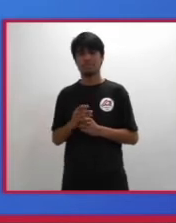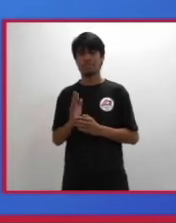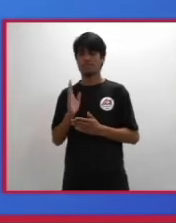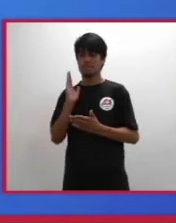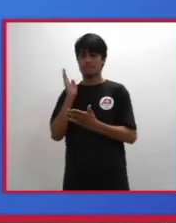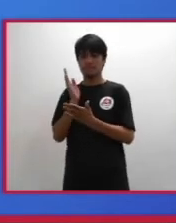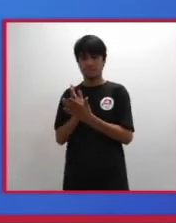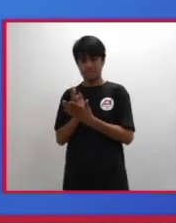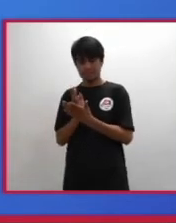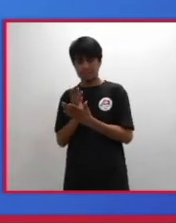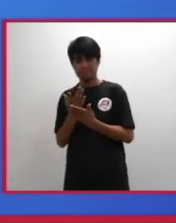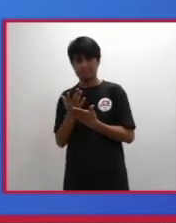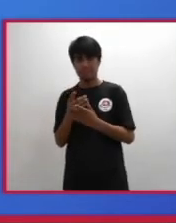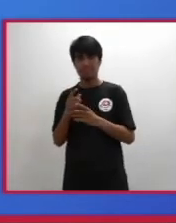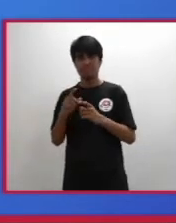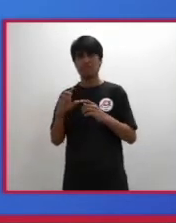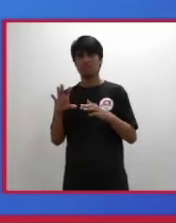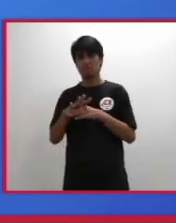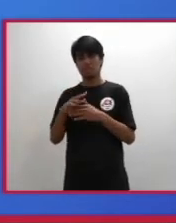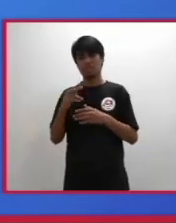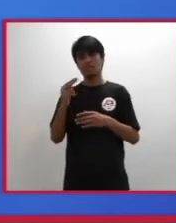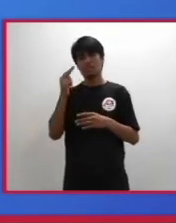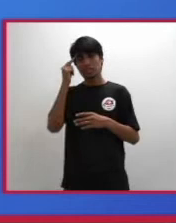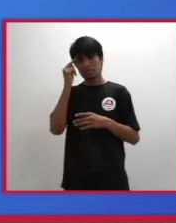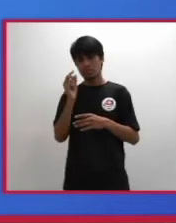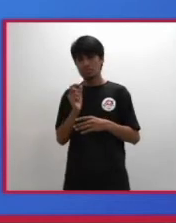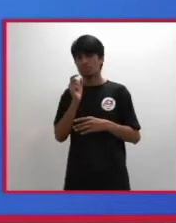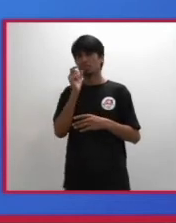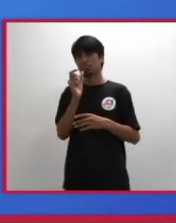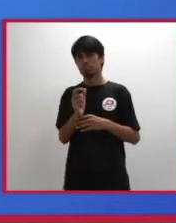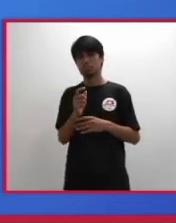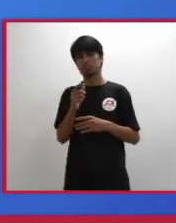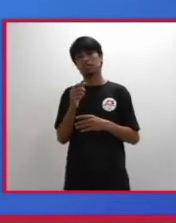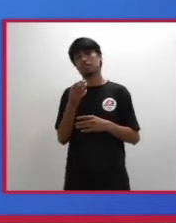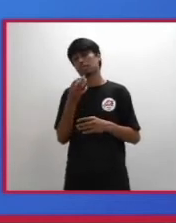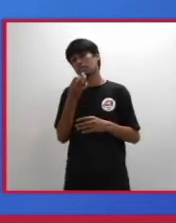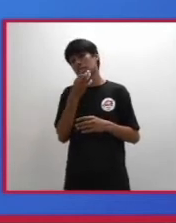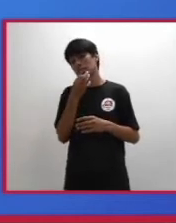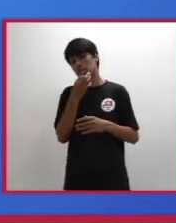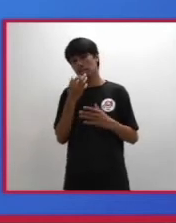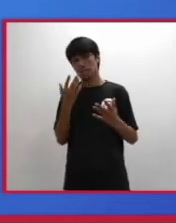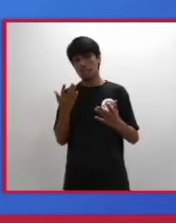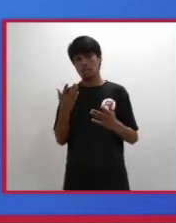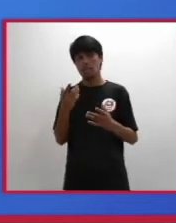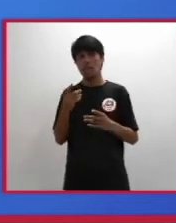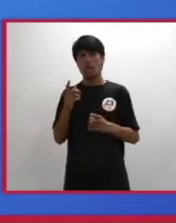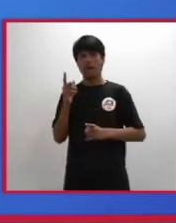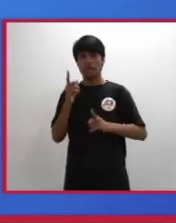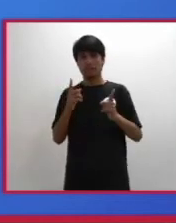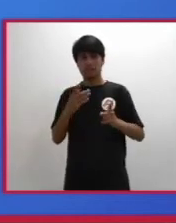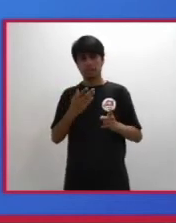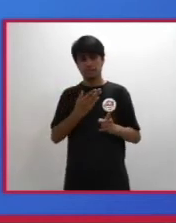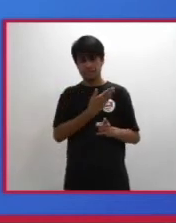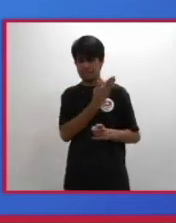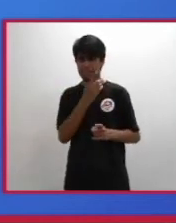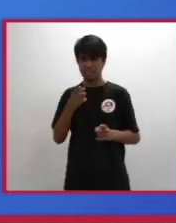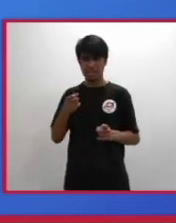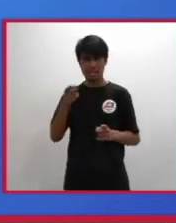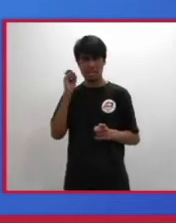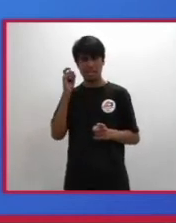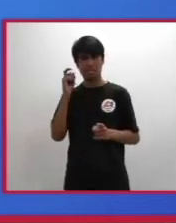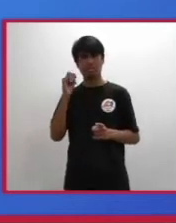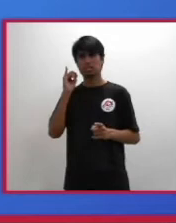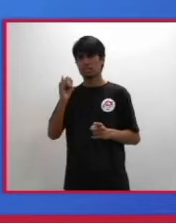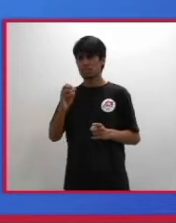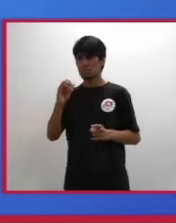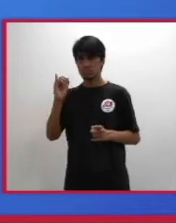Finalmente, queremos hacer un recordatorio de que en caso de que ocurran accidentes graves, sí